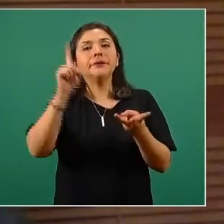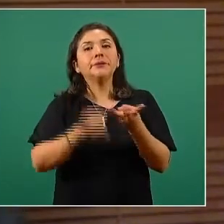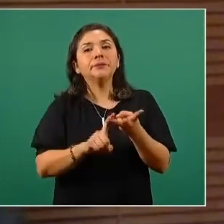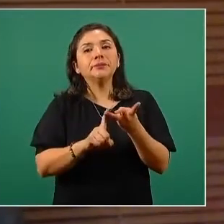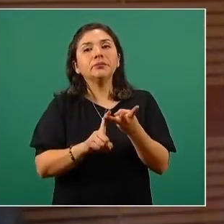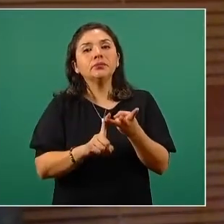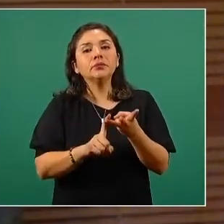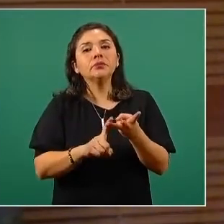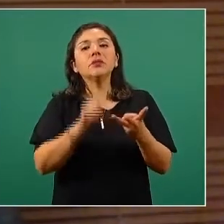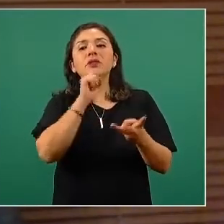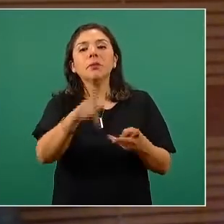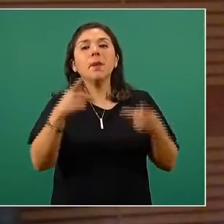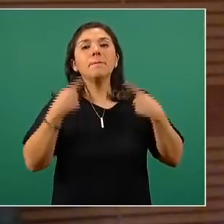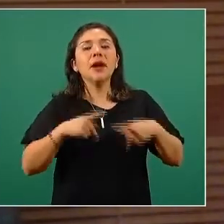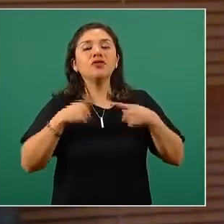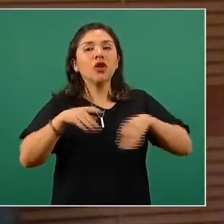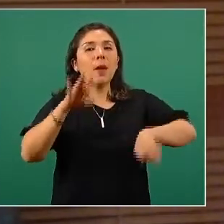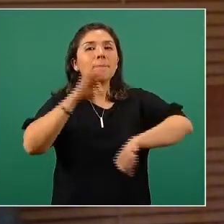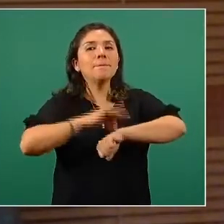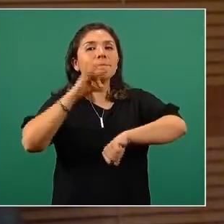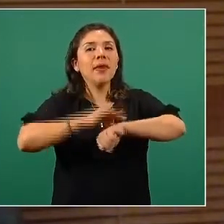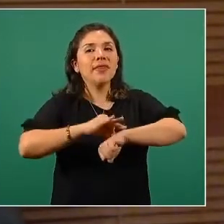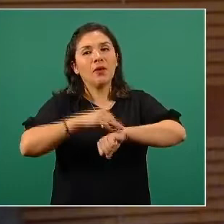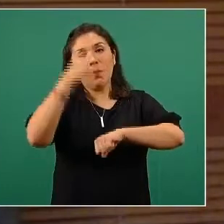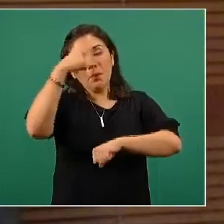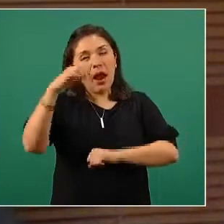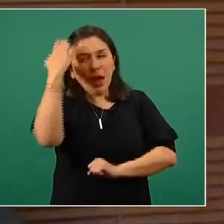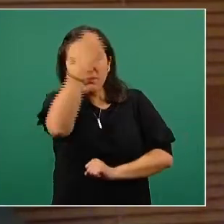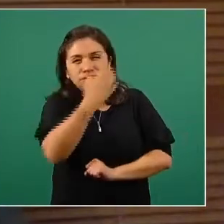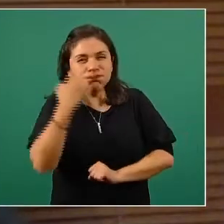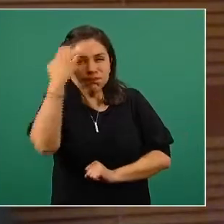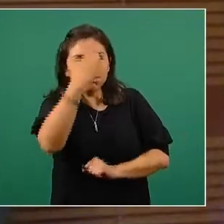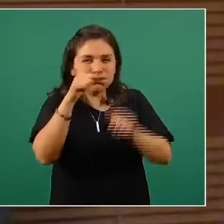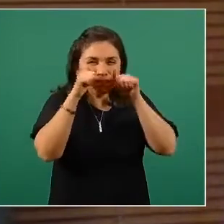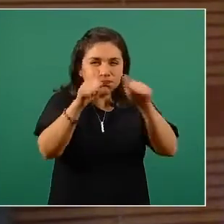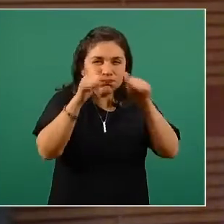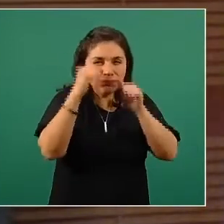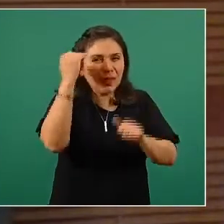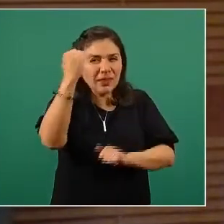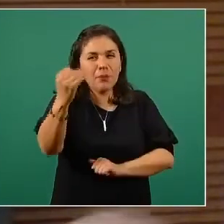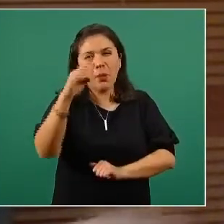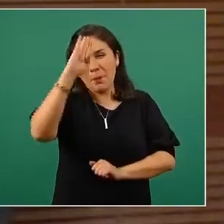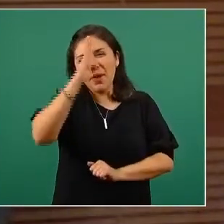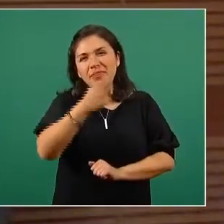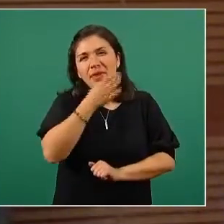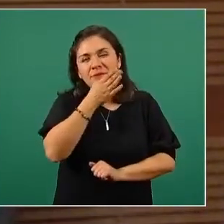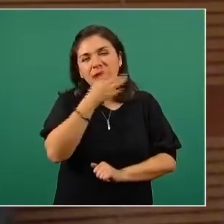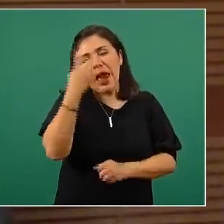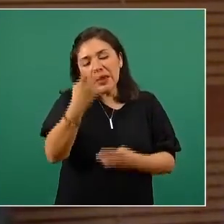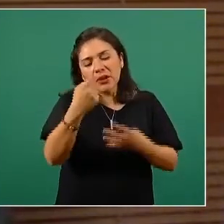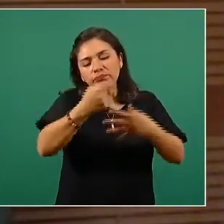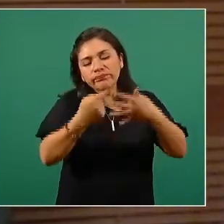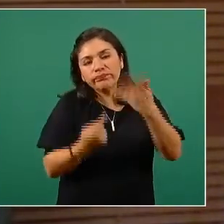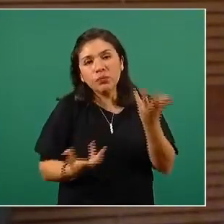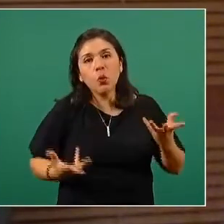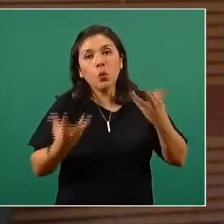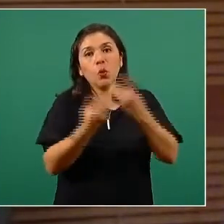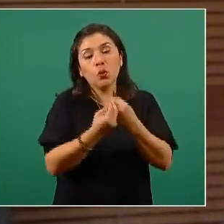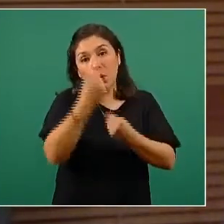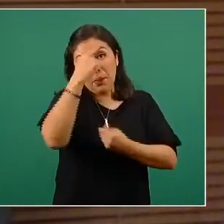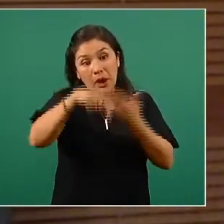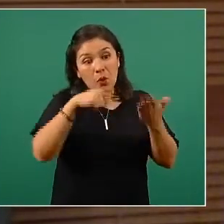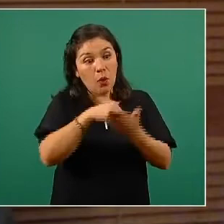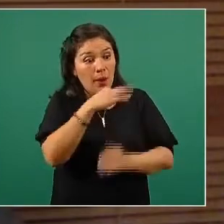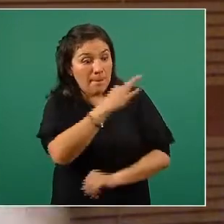vacunadoras, y personal médico en la etapa de observación y de supervisión de todos los componentes técnicos del sitio de